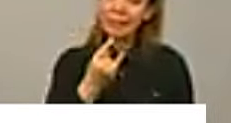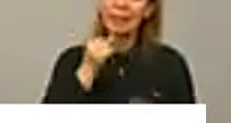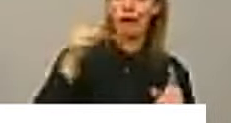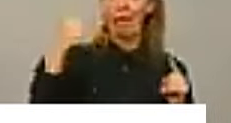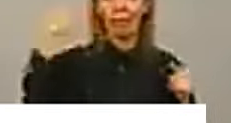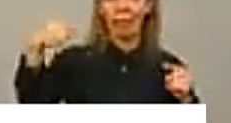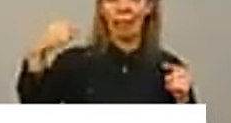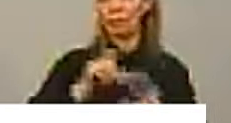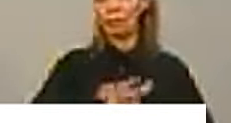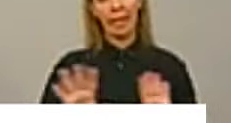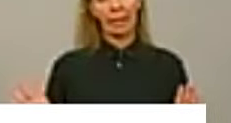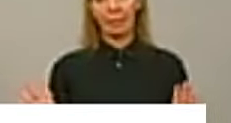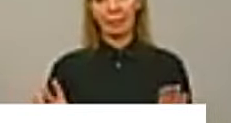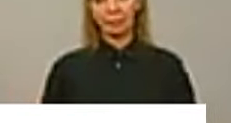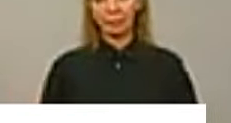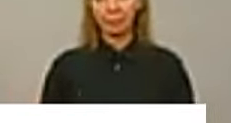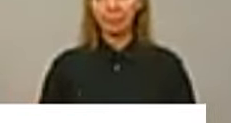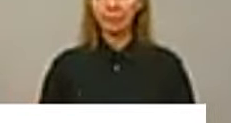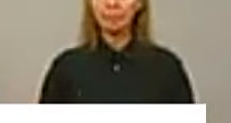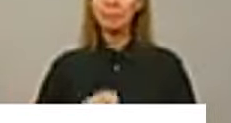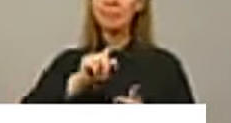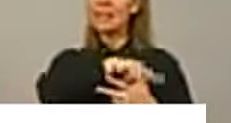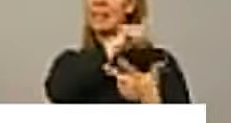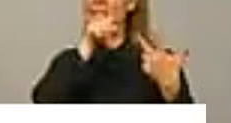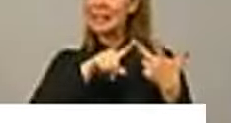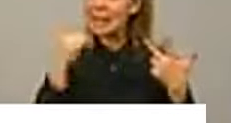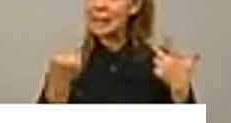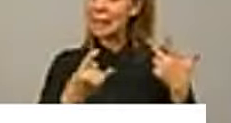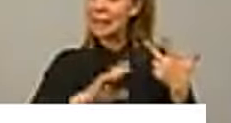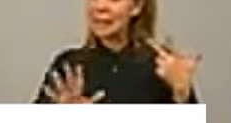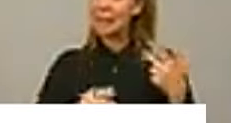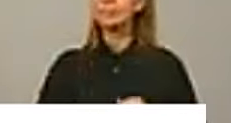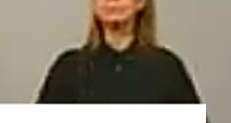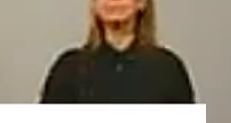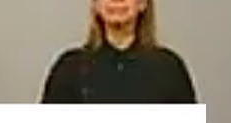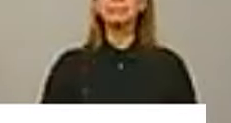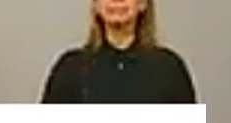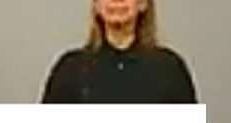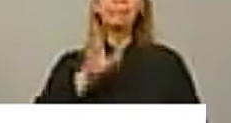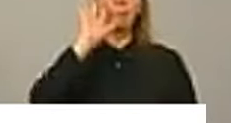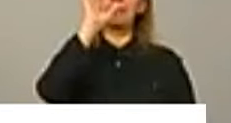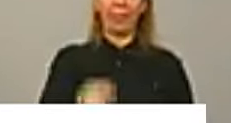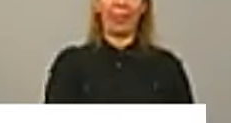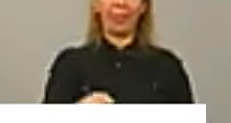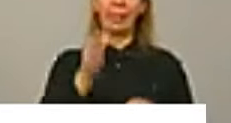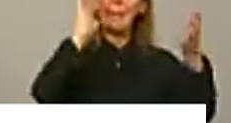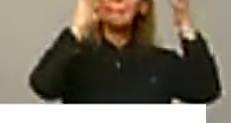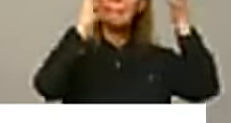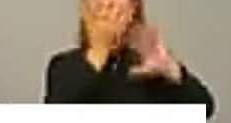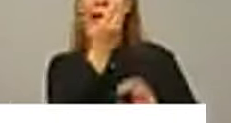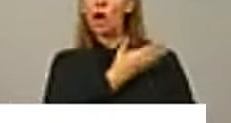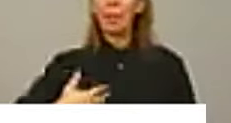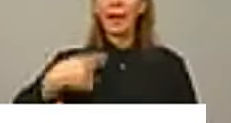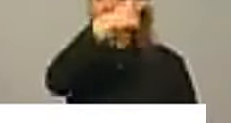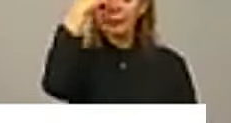así. En tercer lugar, tercera mentira, es clarísimo que a Milei y al Gobierno Nacional no le importa